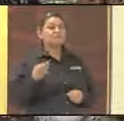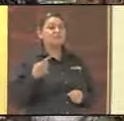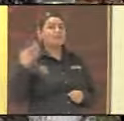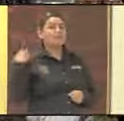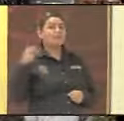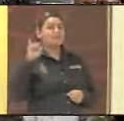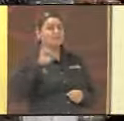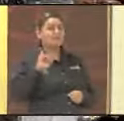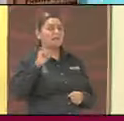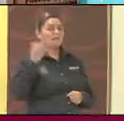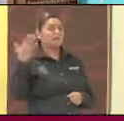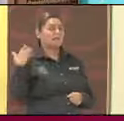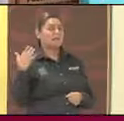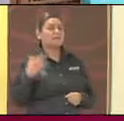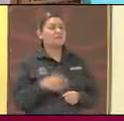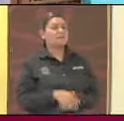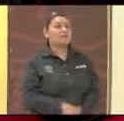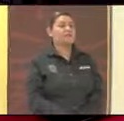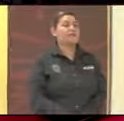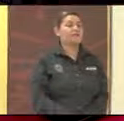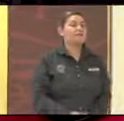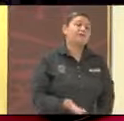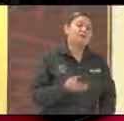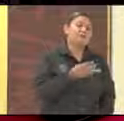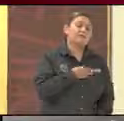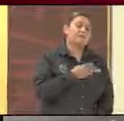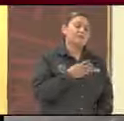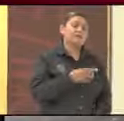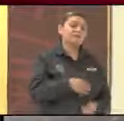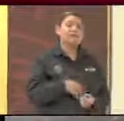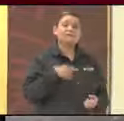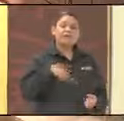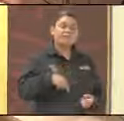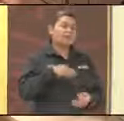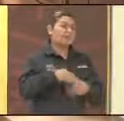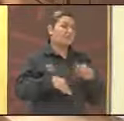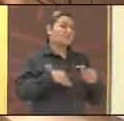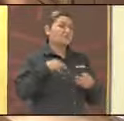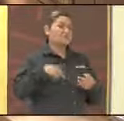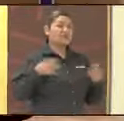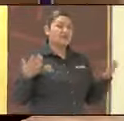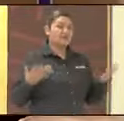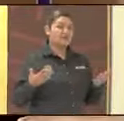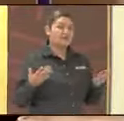jueves pasado. Sí. Y bueno, pues todo esto